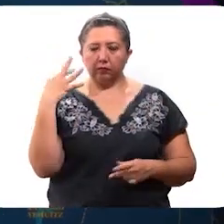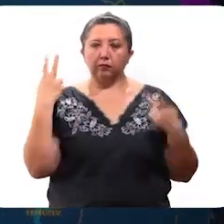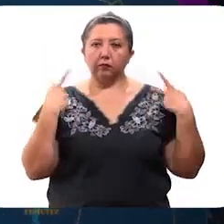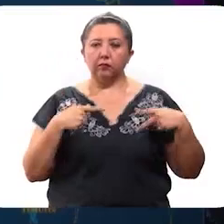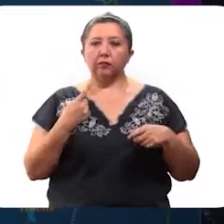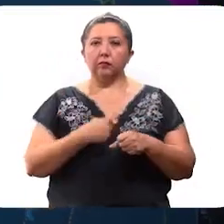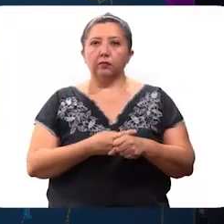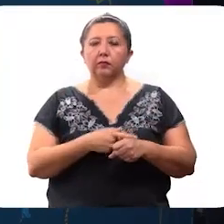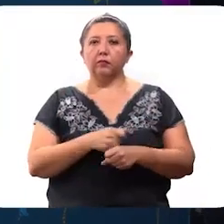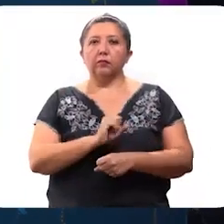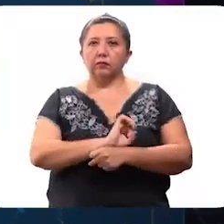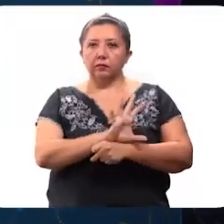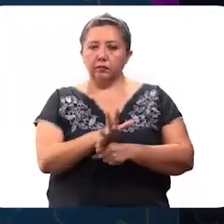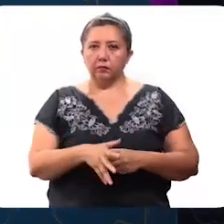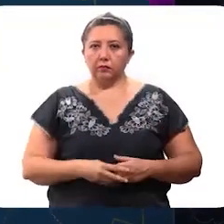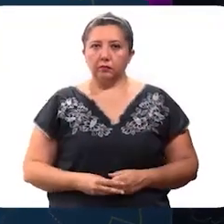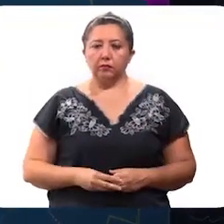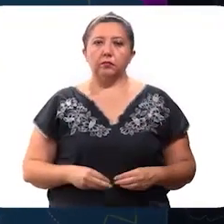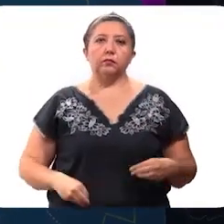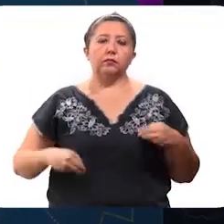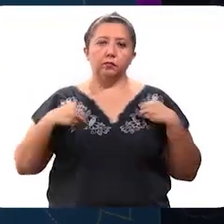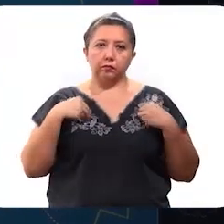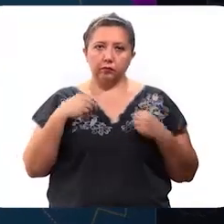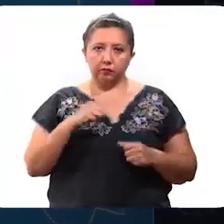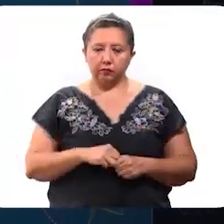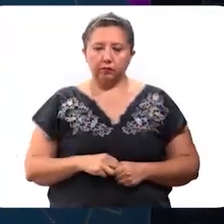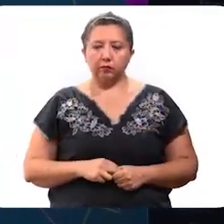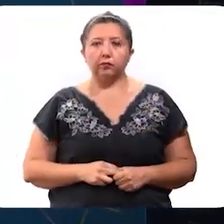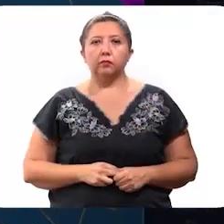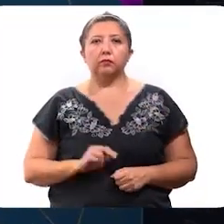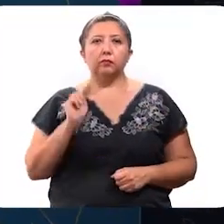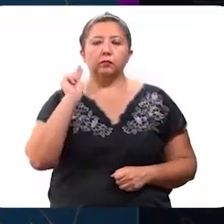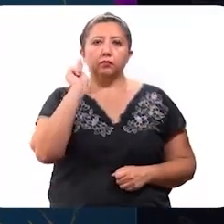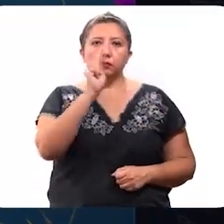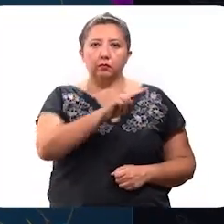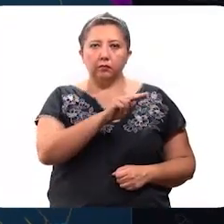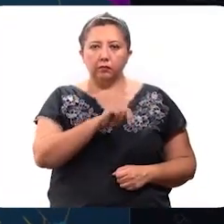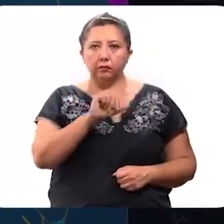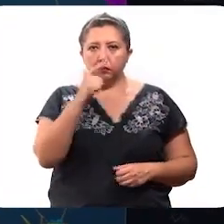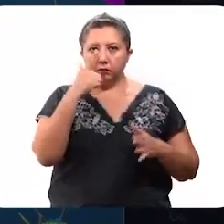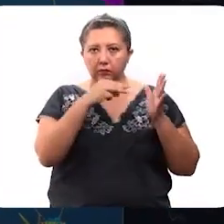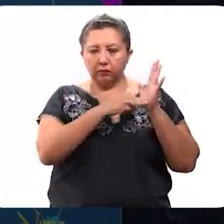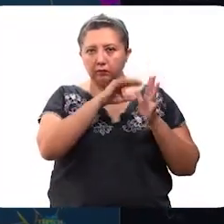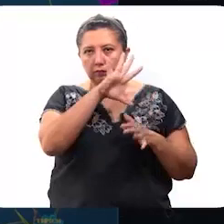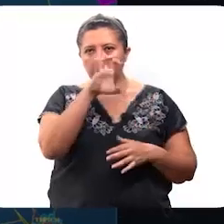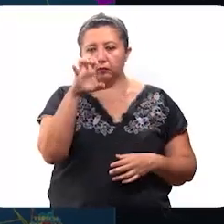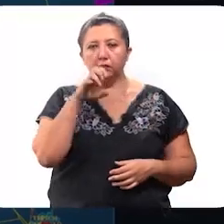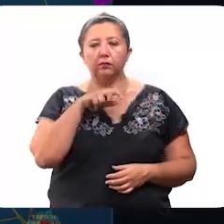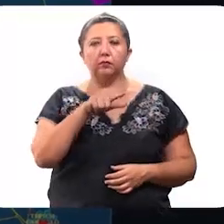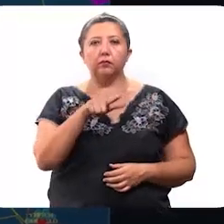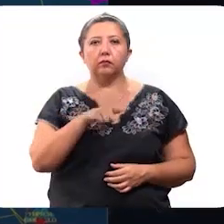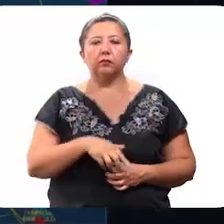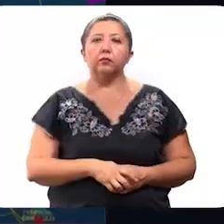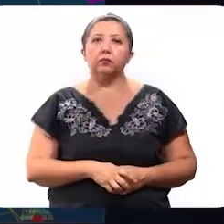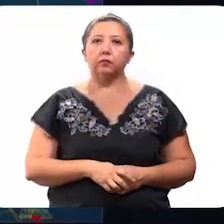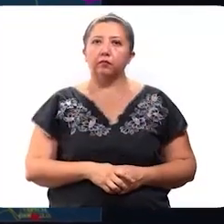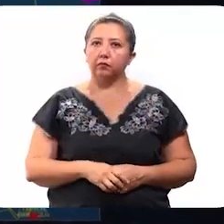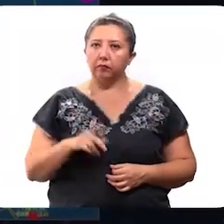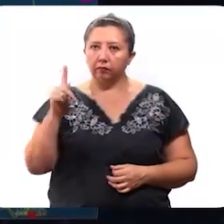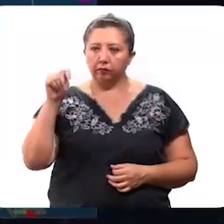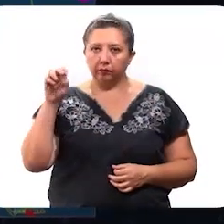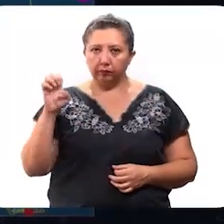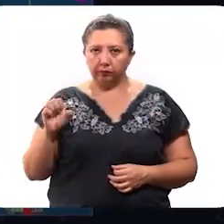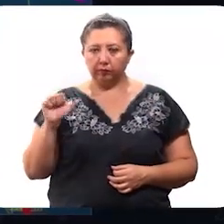48.350 personas contagiadas de coronavirus que viven en la zona norte 12.517, en la